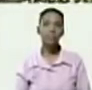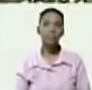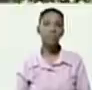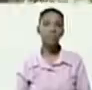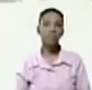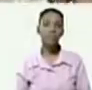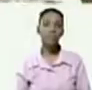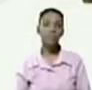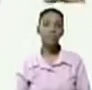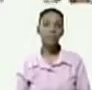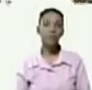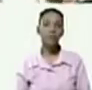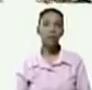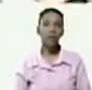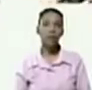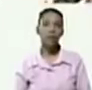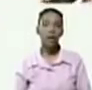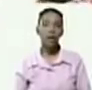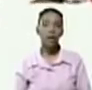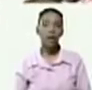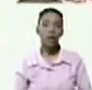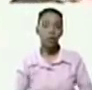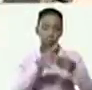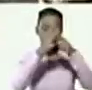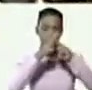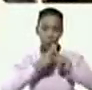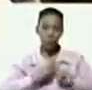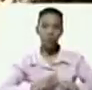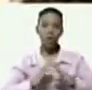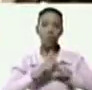La honestidad a toda prueba.